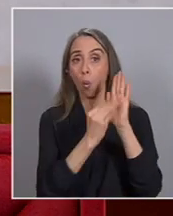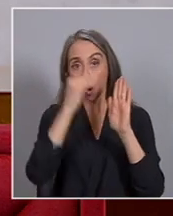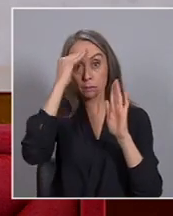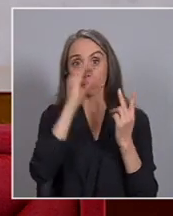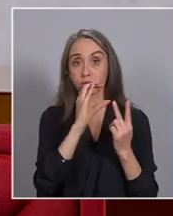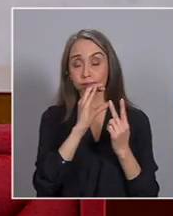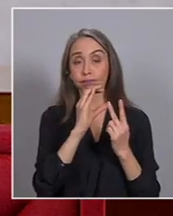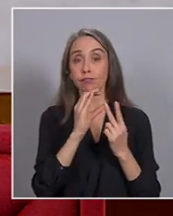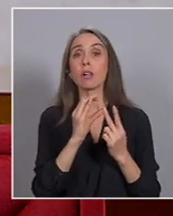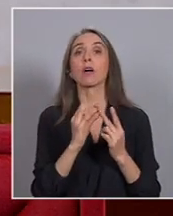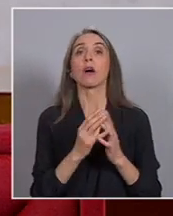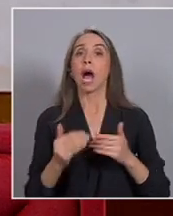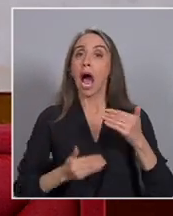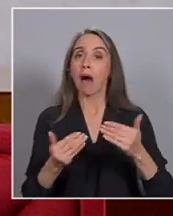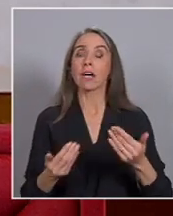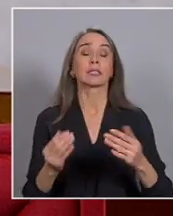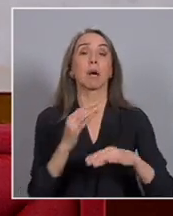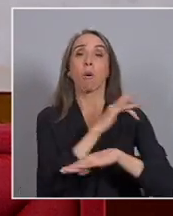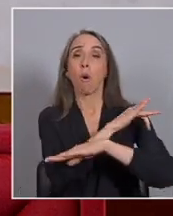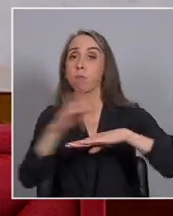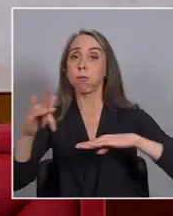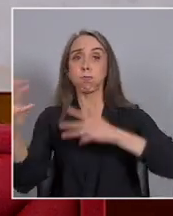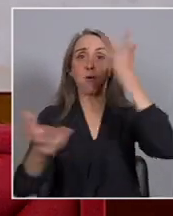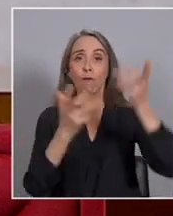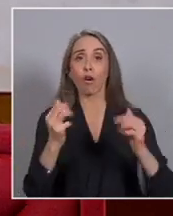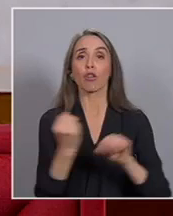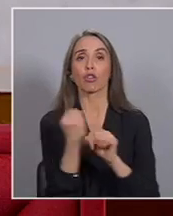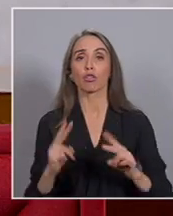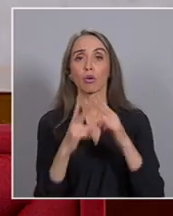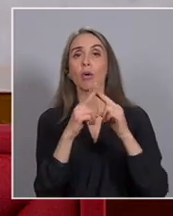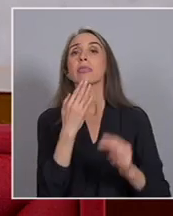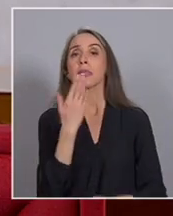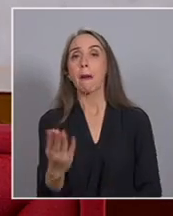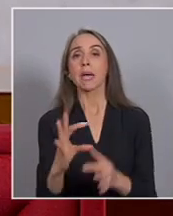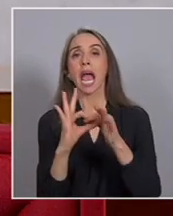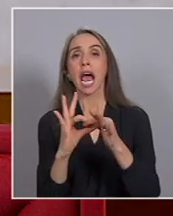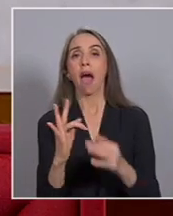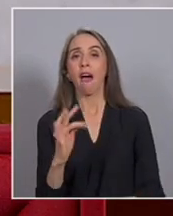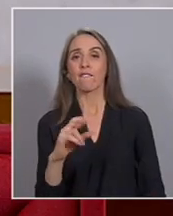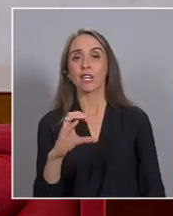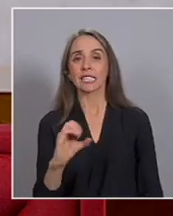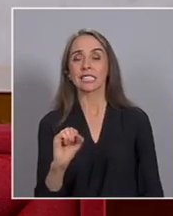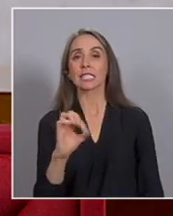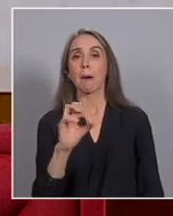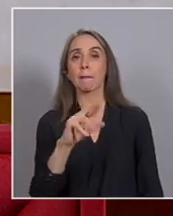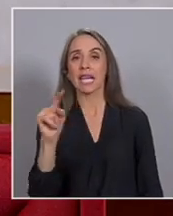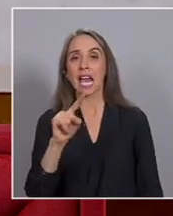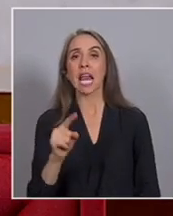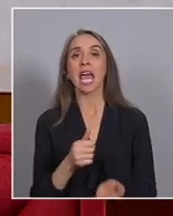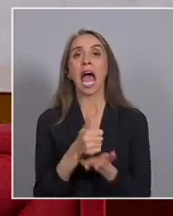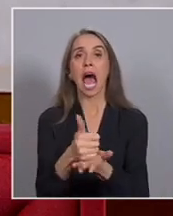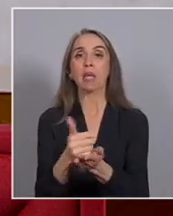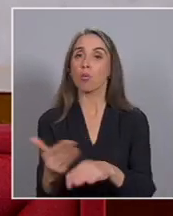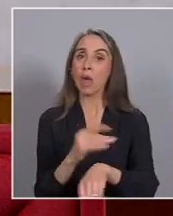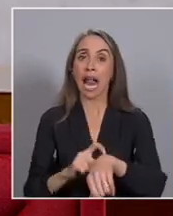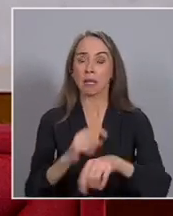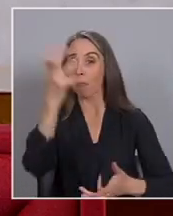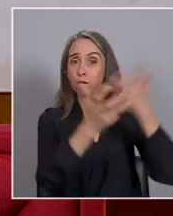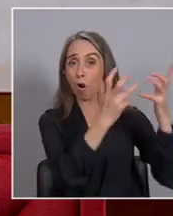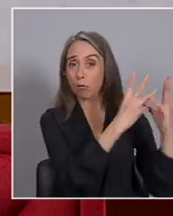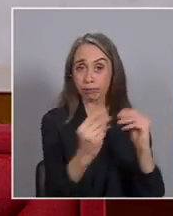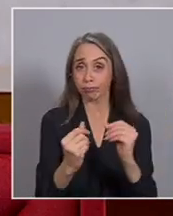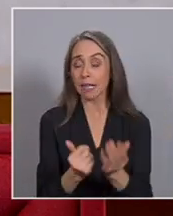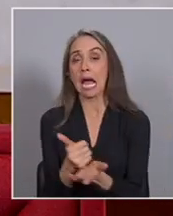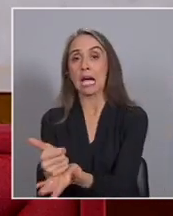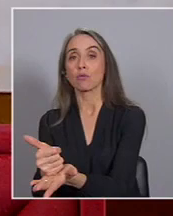logramos avanzar tremendamente en reconstrucción, y también a Francisca Perales, que llevó adelante el proceso de las ayudas tempranas, que